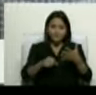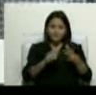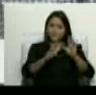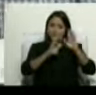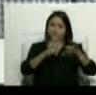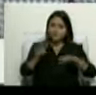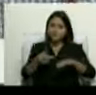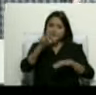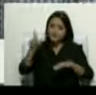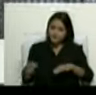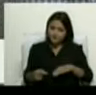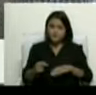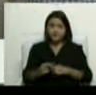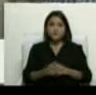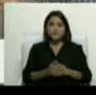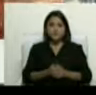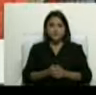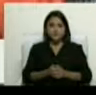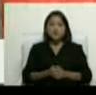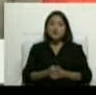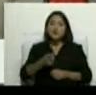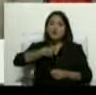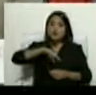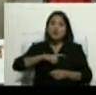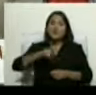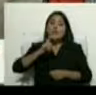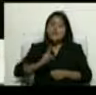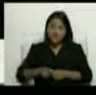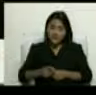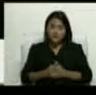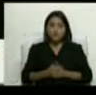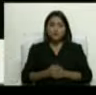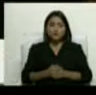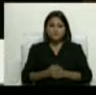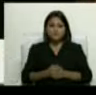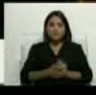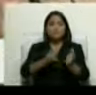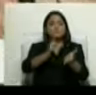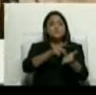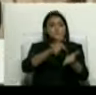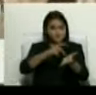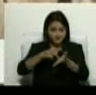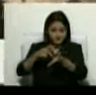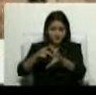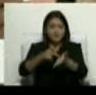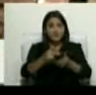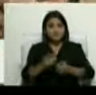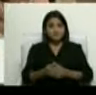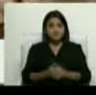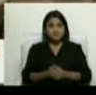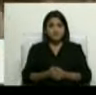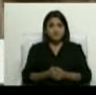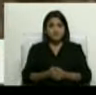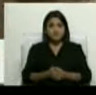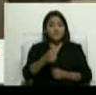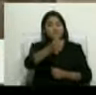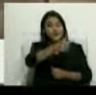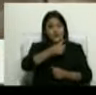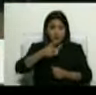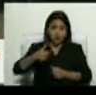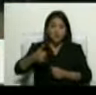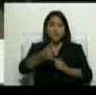nuestro Esequibo. Creo que es un deber de cada uno de los venezolanos participar y poner ese granito de arena que cada uno debe